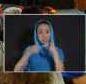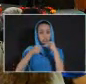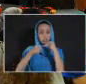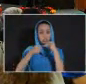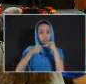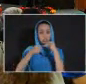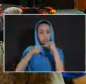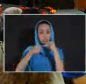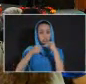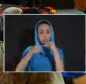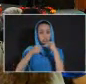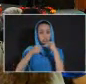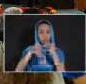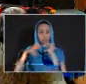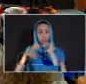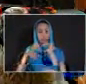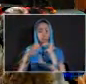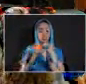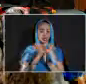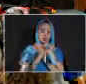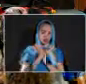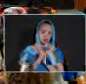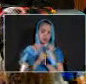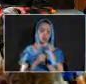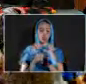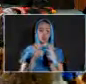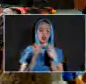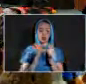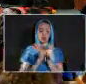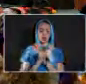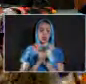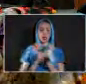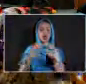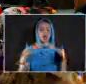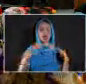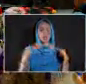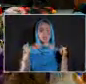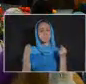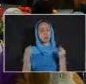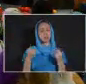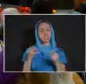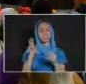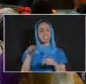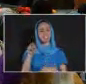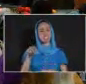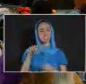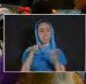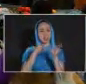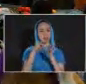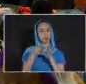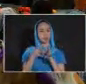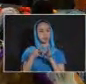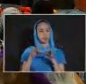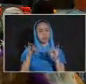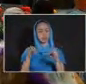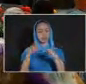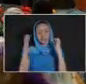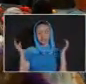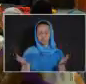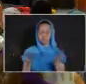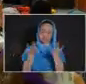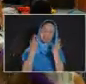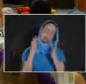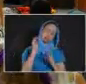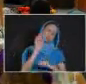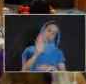orar. Como le digo, hay muchas peticiones de oración, hay mucha necesidad en el pueblo, hermanos. Entonces, levante su voz,